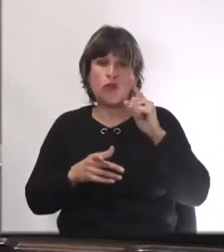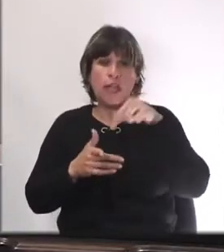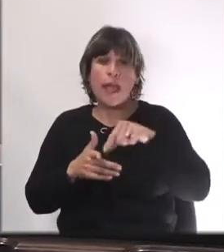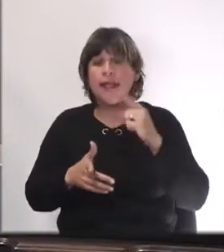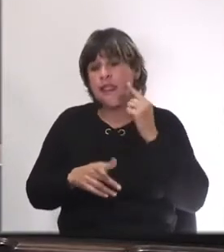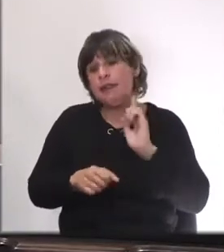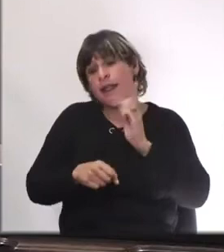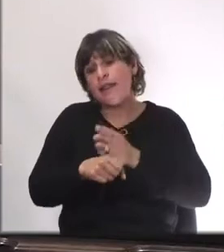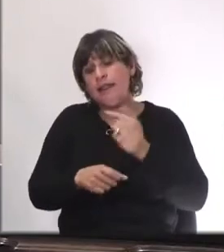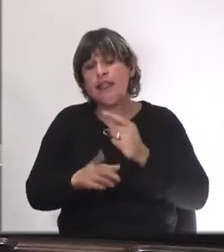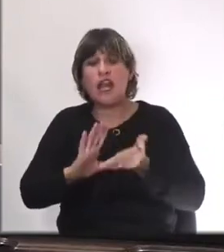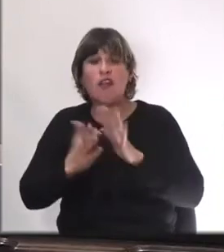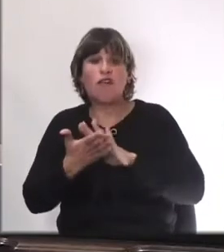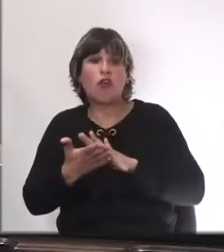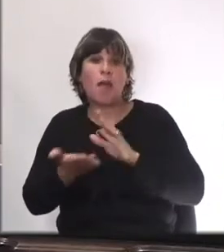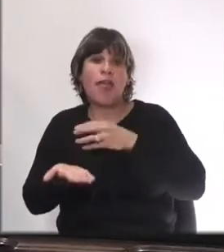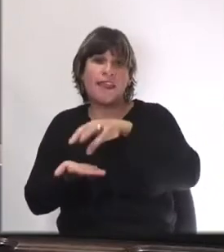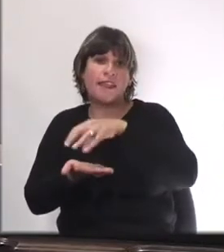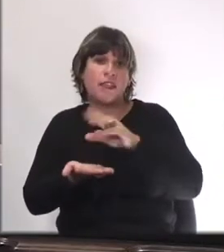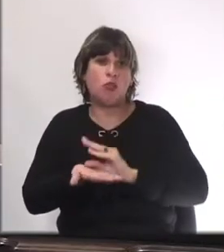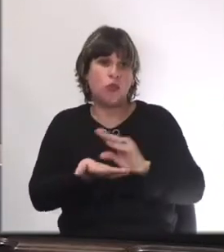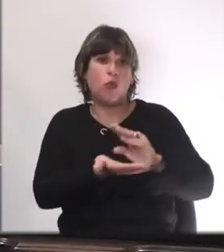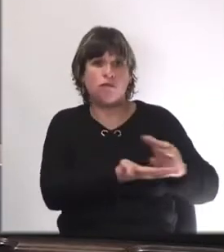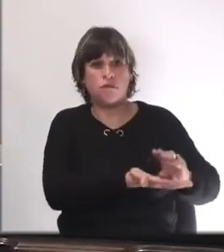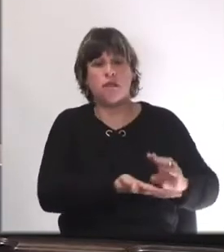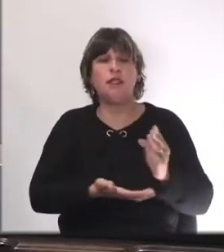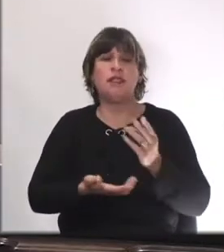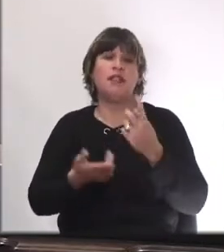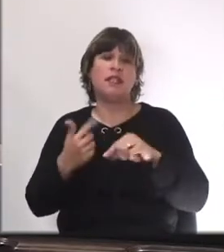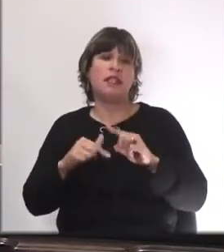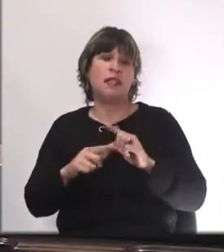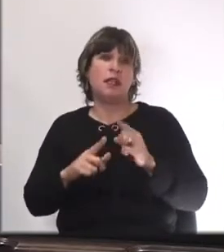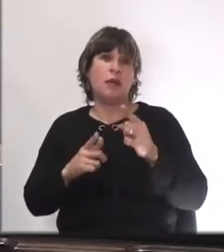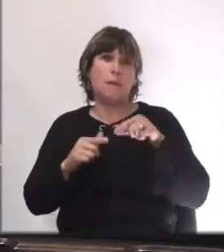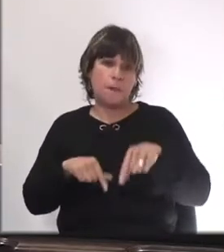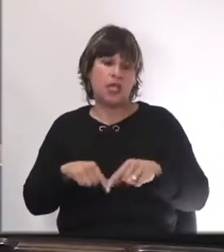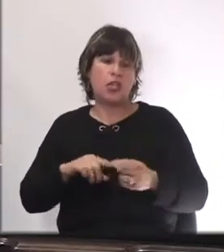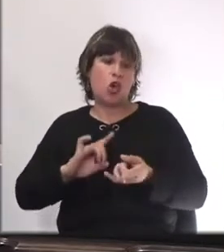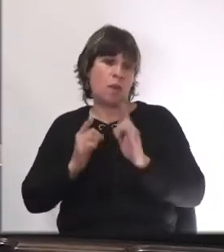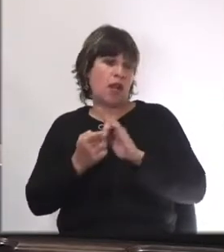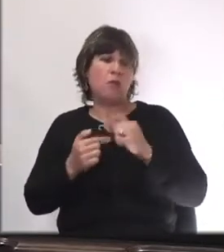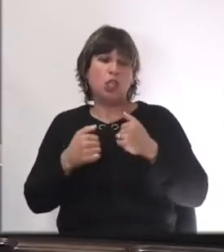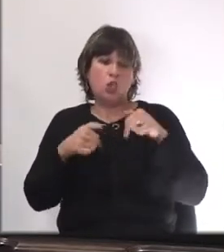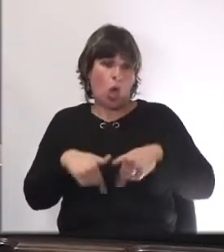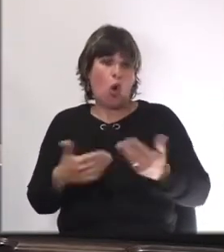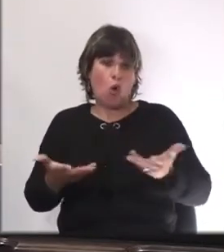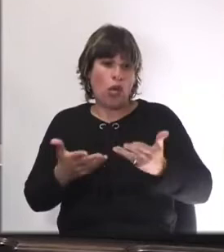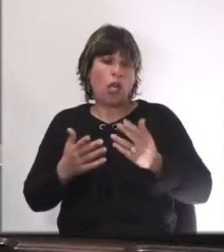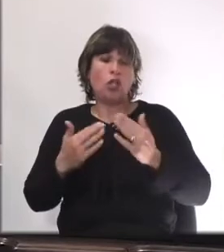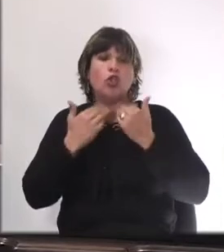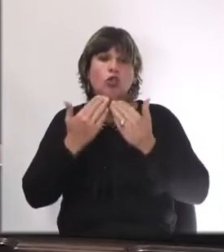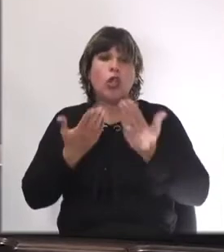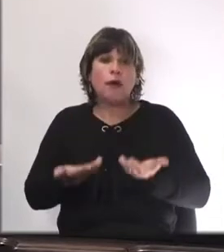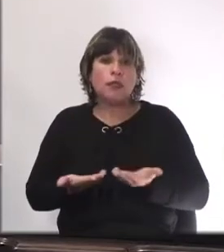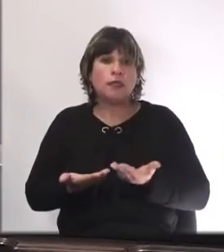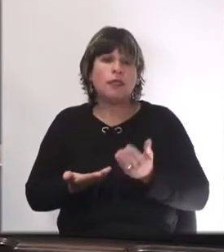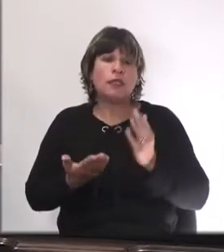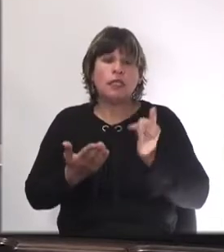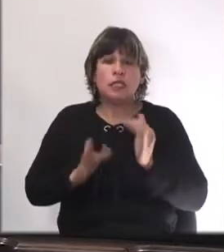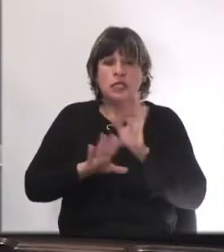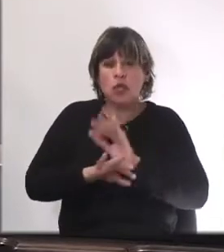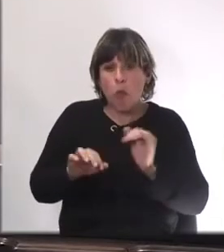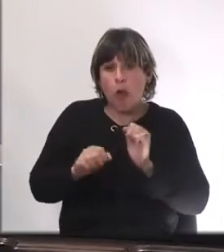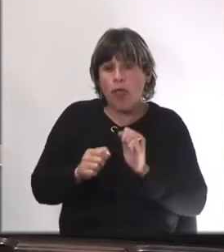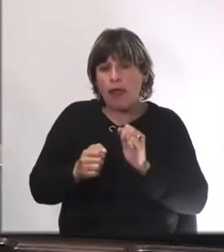es la forma de distribución, con lo cual, en principio, el Parlamento no sabe si se va a poder